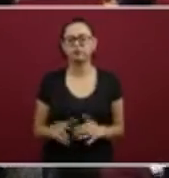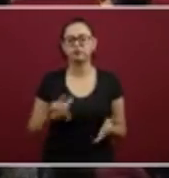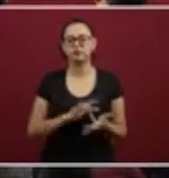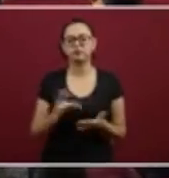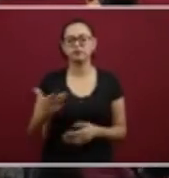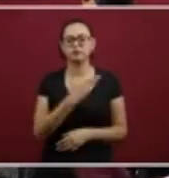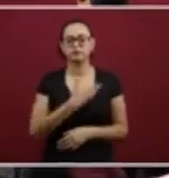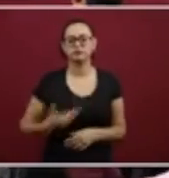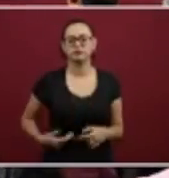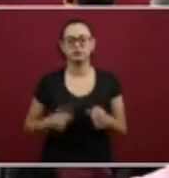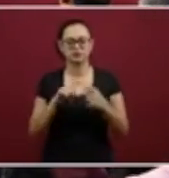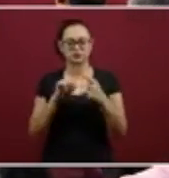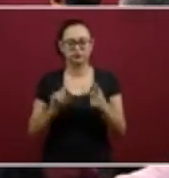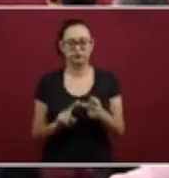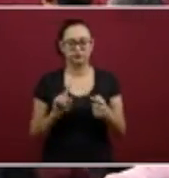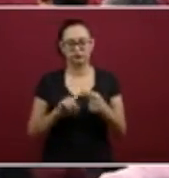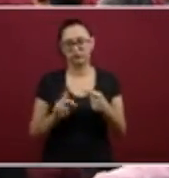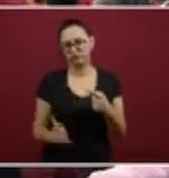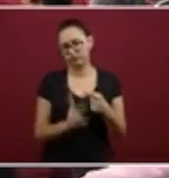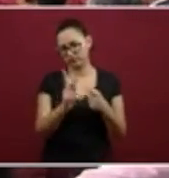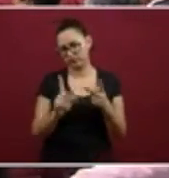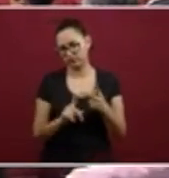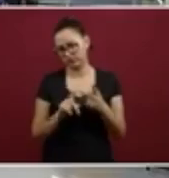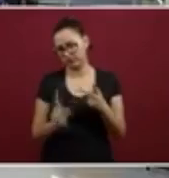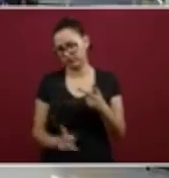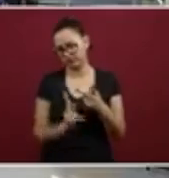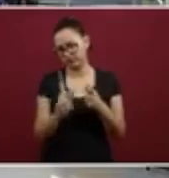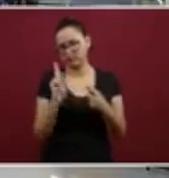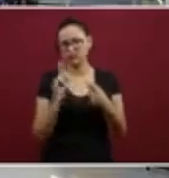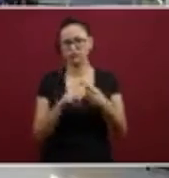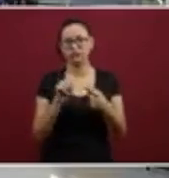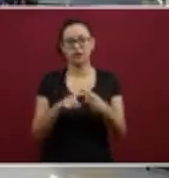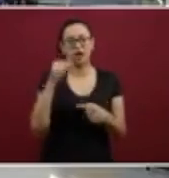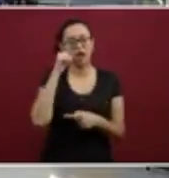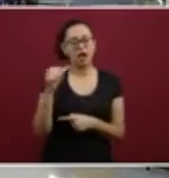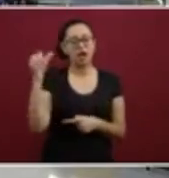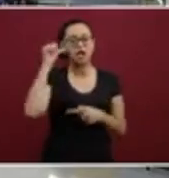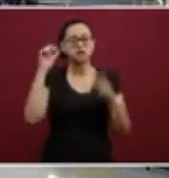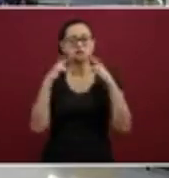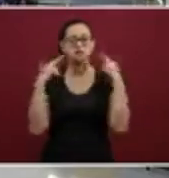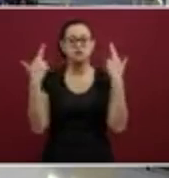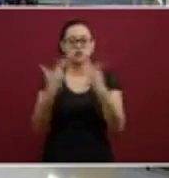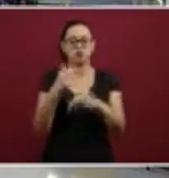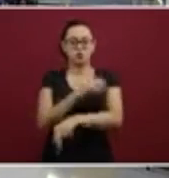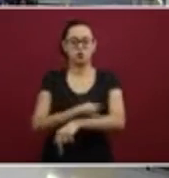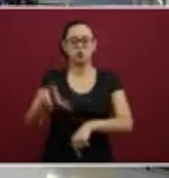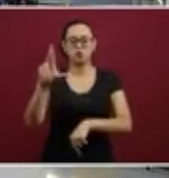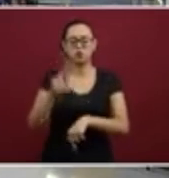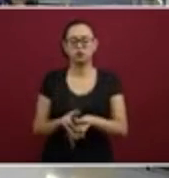Dos preguntas. Primero, si nos puede informar acerca de la reunión que tuvo ayer con la Coordinadora Nacional de